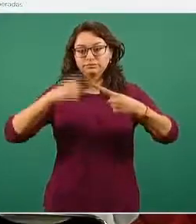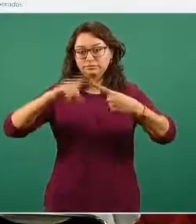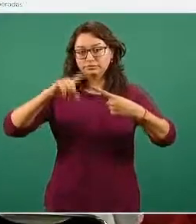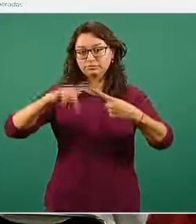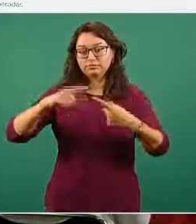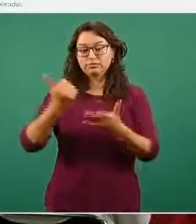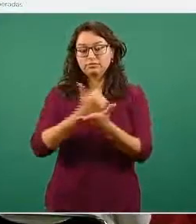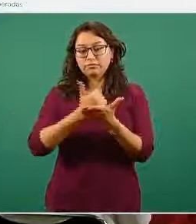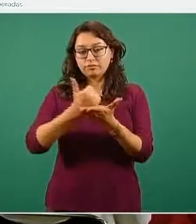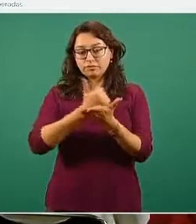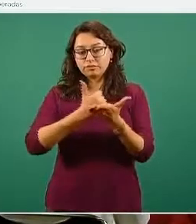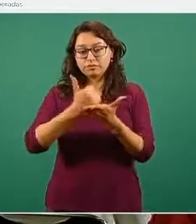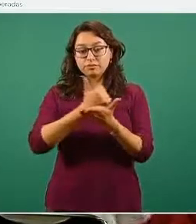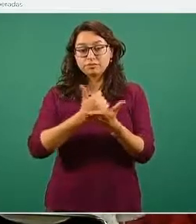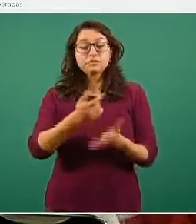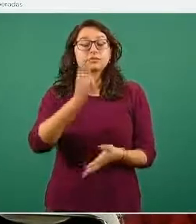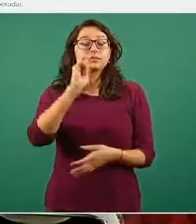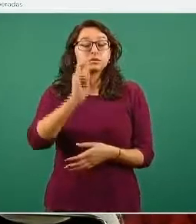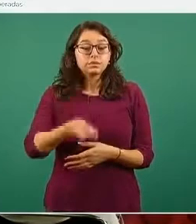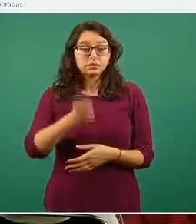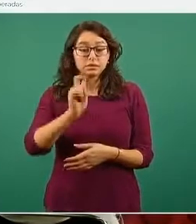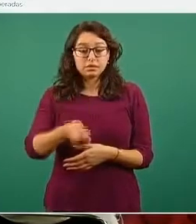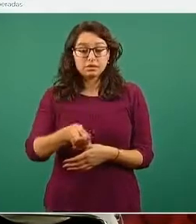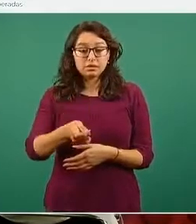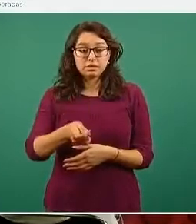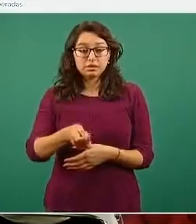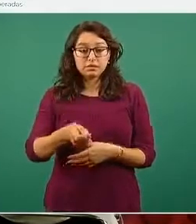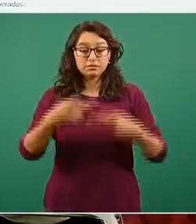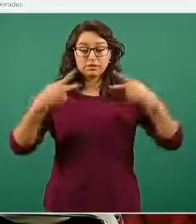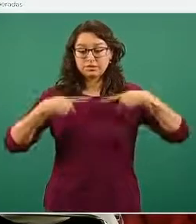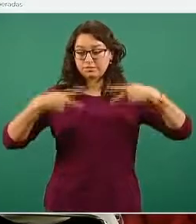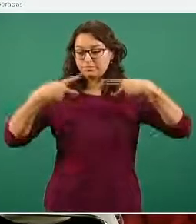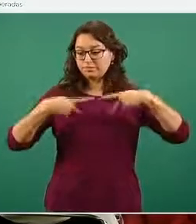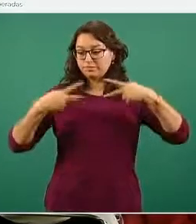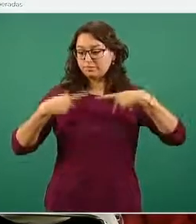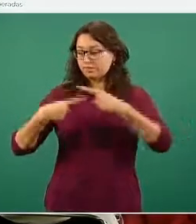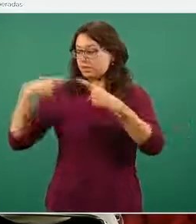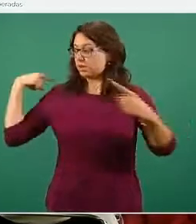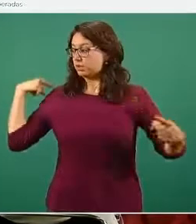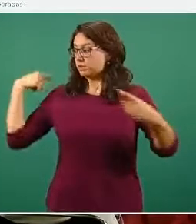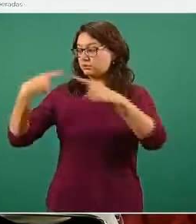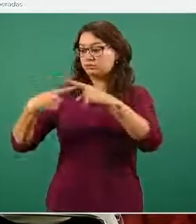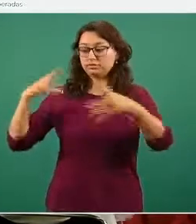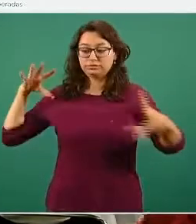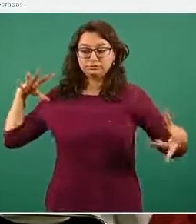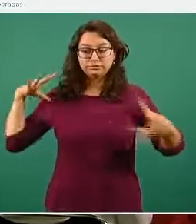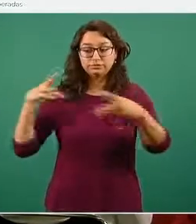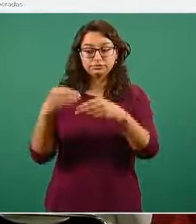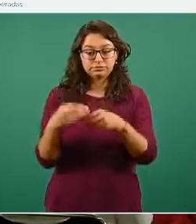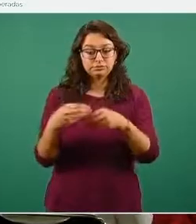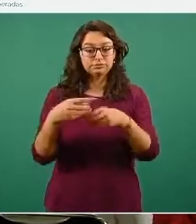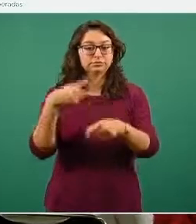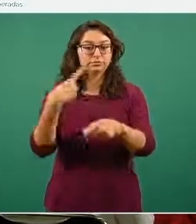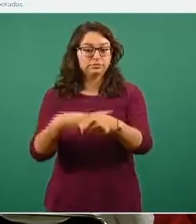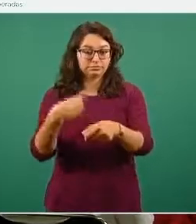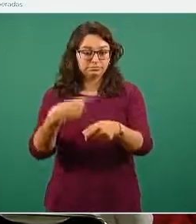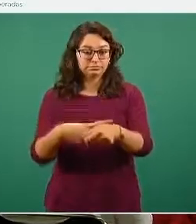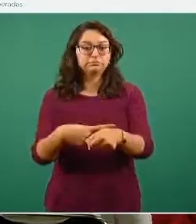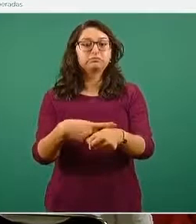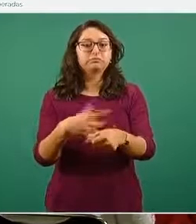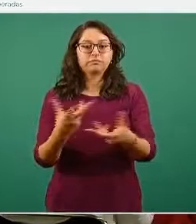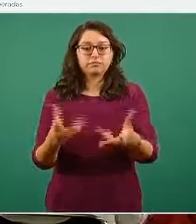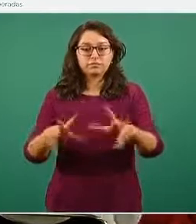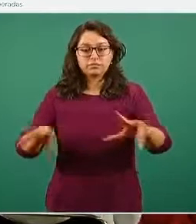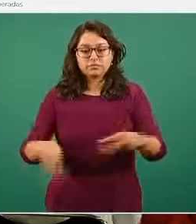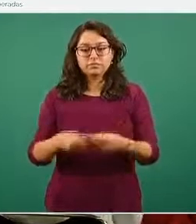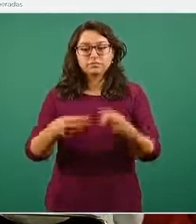azul, representa las personas que hasta este momento se han considerado y se clasifican como casos